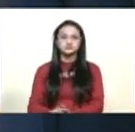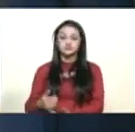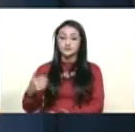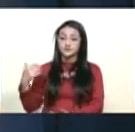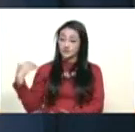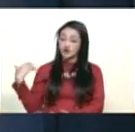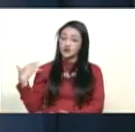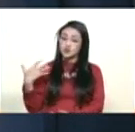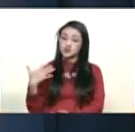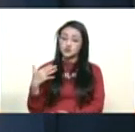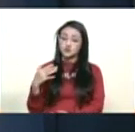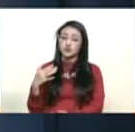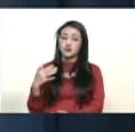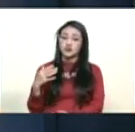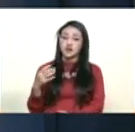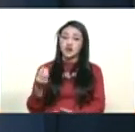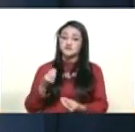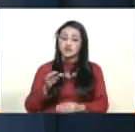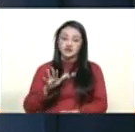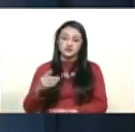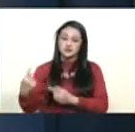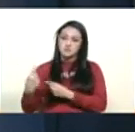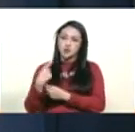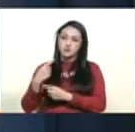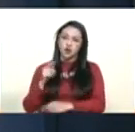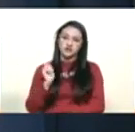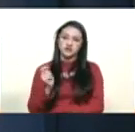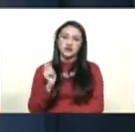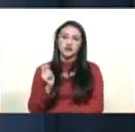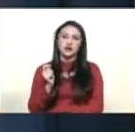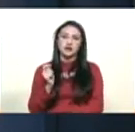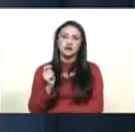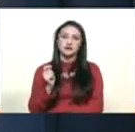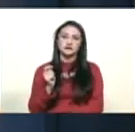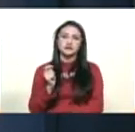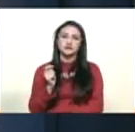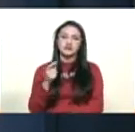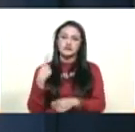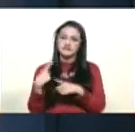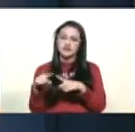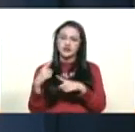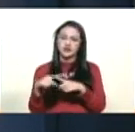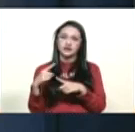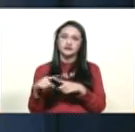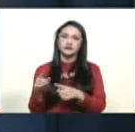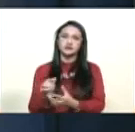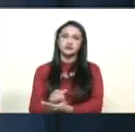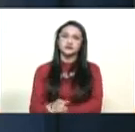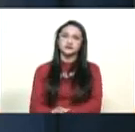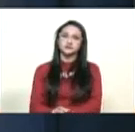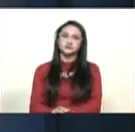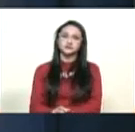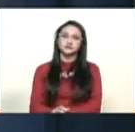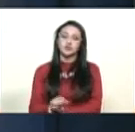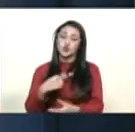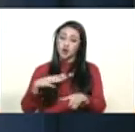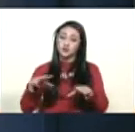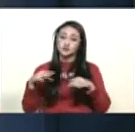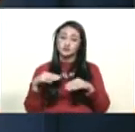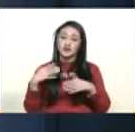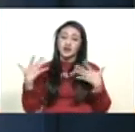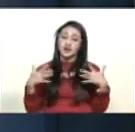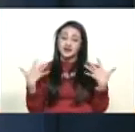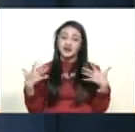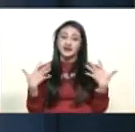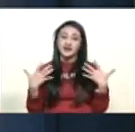ha asignado la vida, entre muchas tareas como las que decía Elías, que asumí con mucha